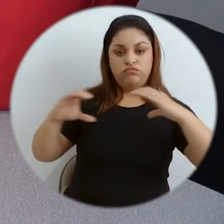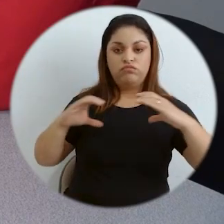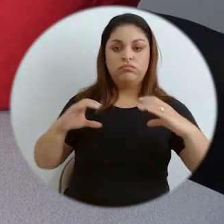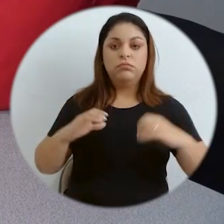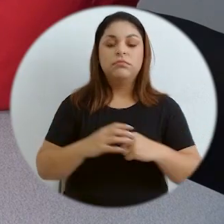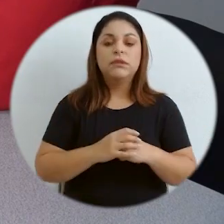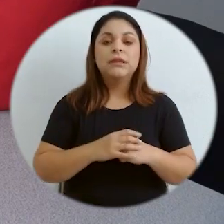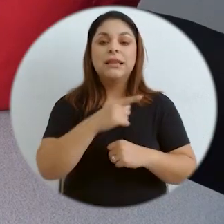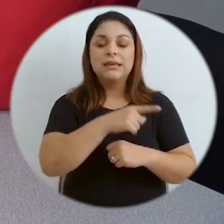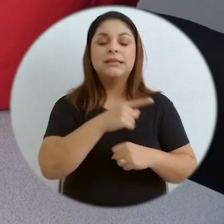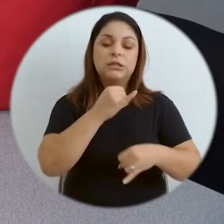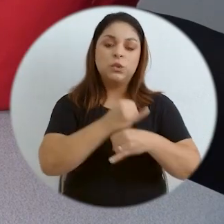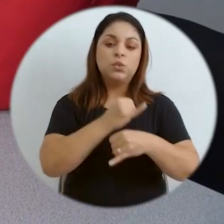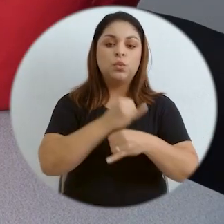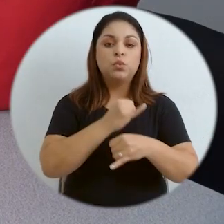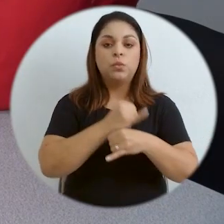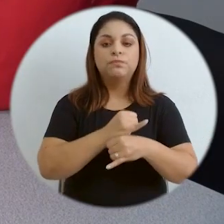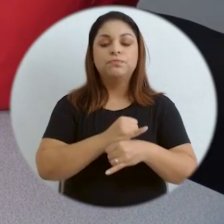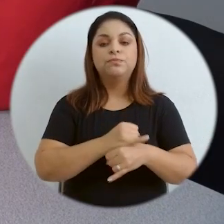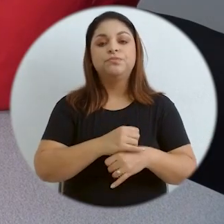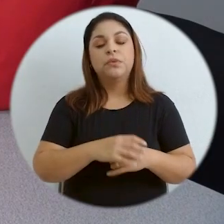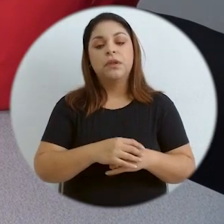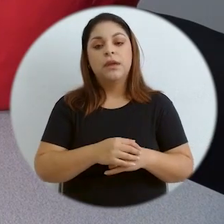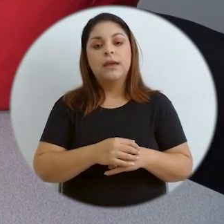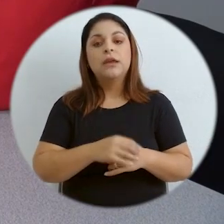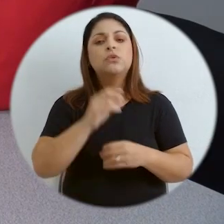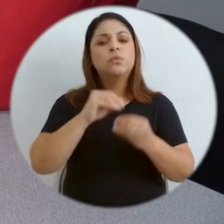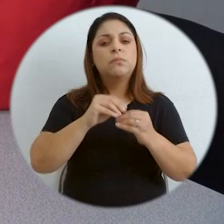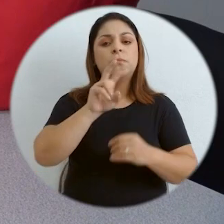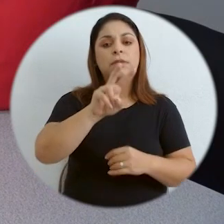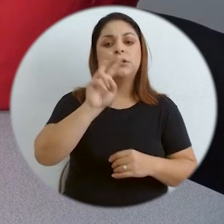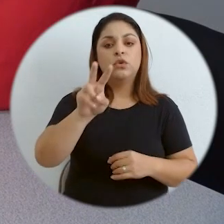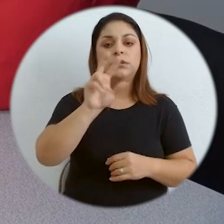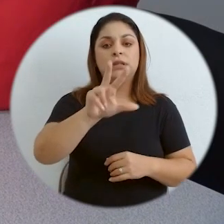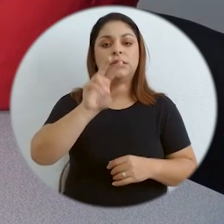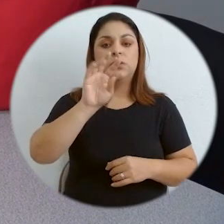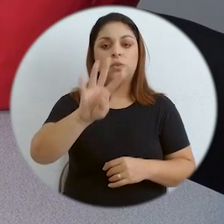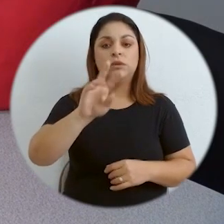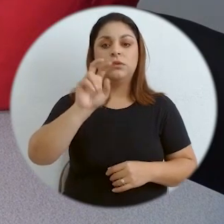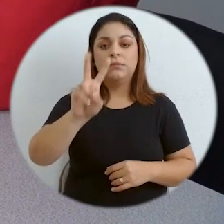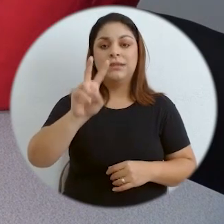a dar el apoyo. Entonces el Instituto WEM también es una opción, y el número es